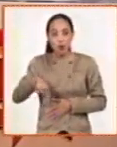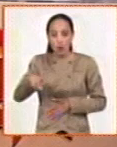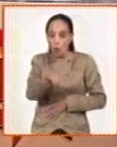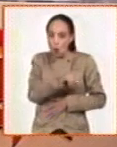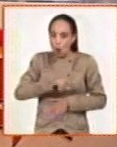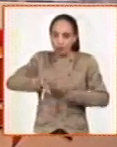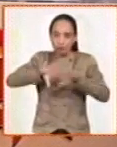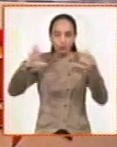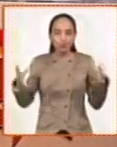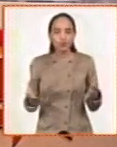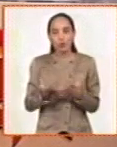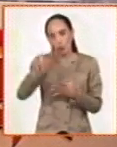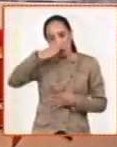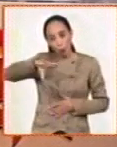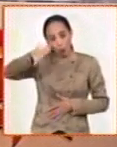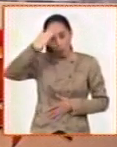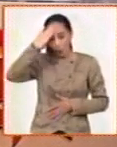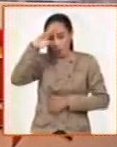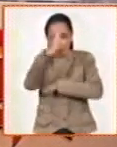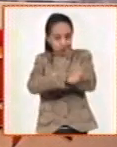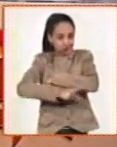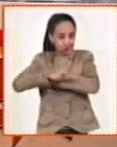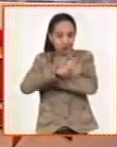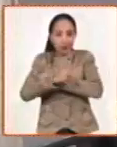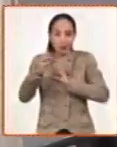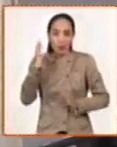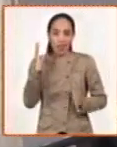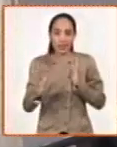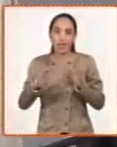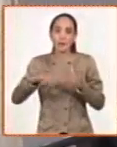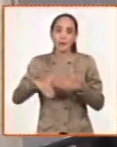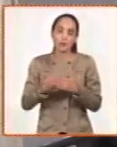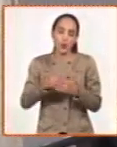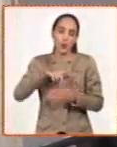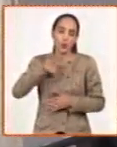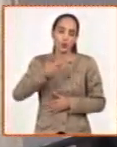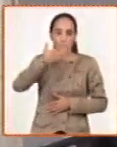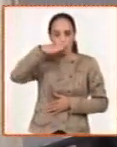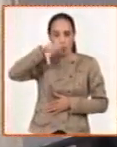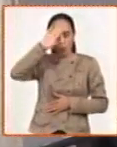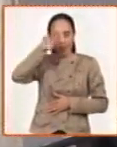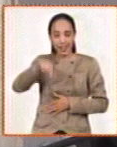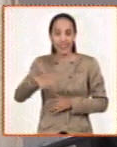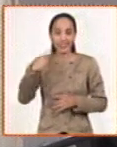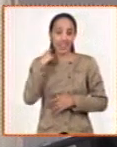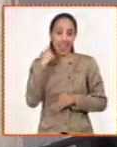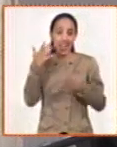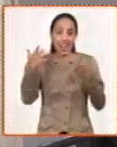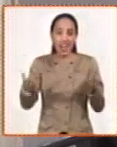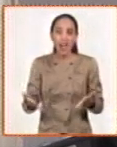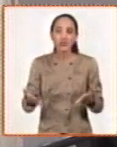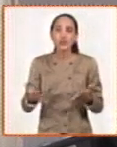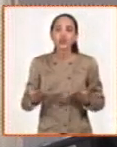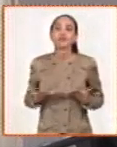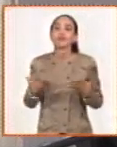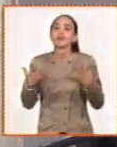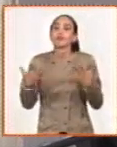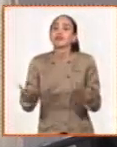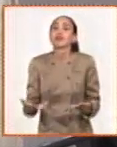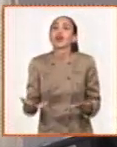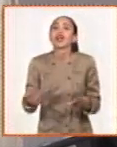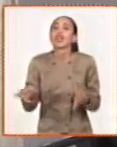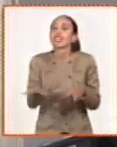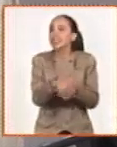justamente en la Jornada de la Cultura Cubana y que este año se la dedicó a esa gran riqueza, a esa gran